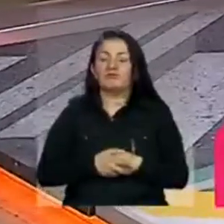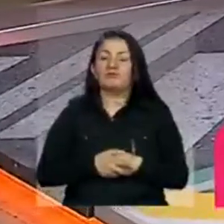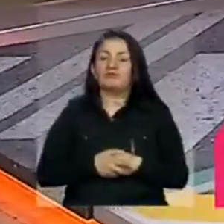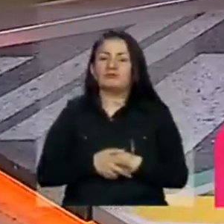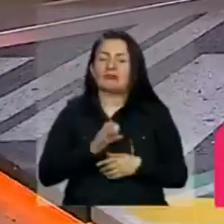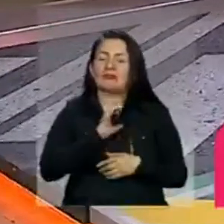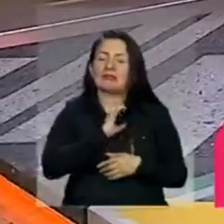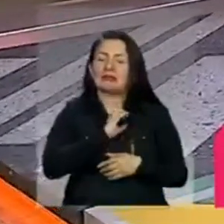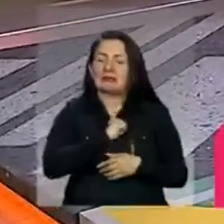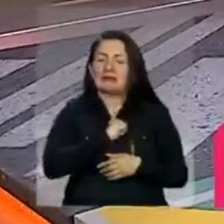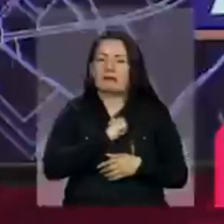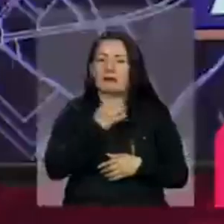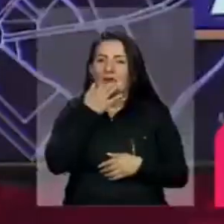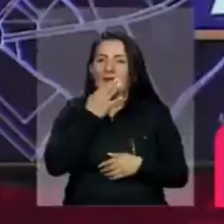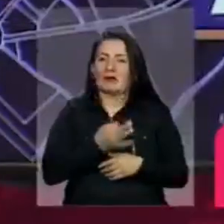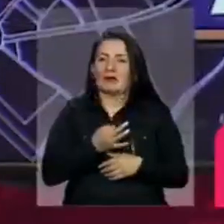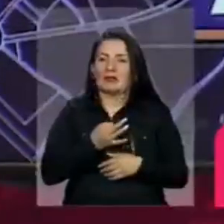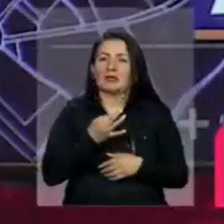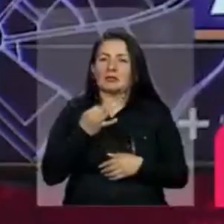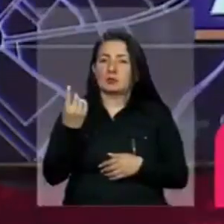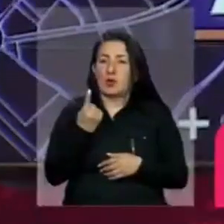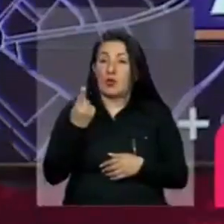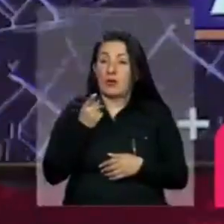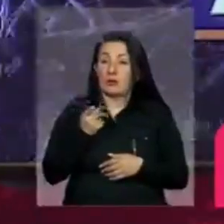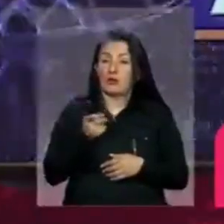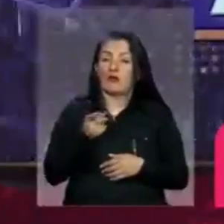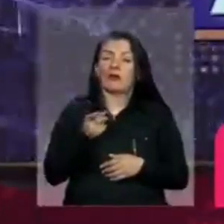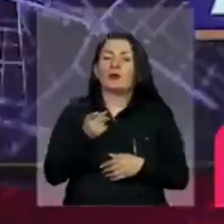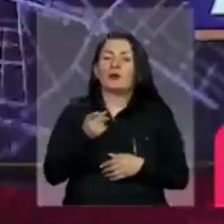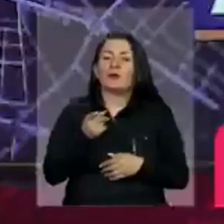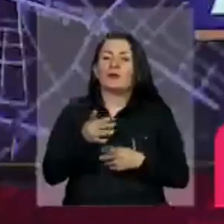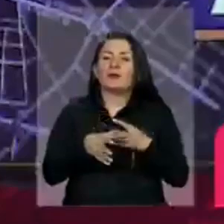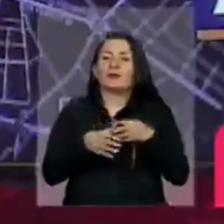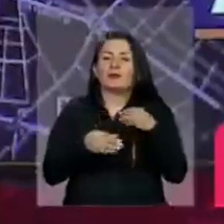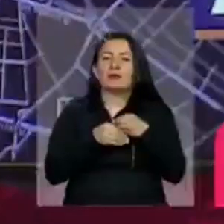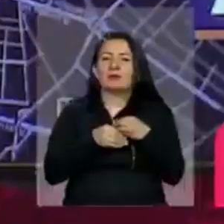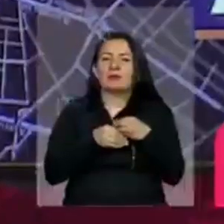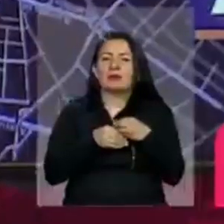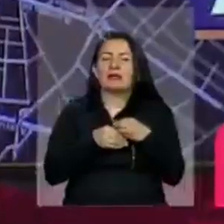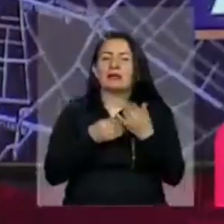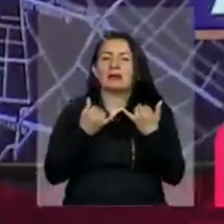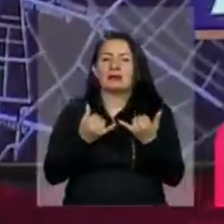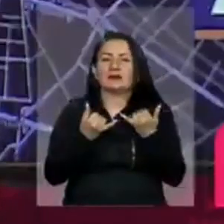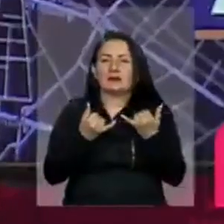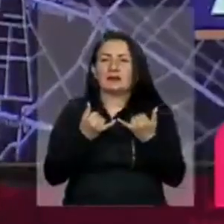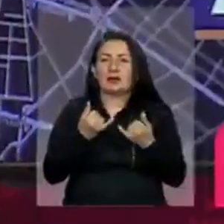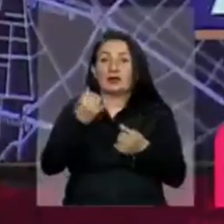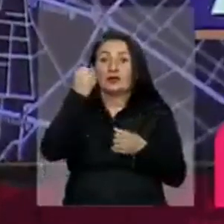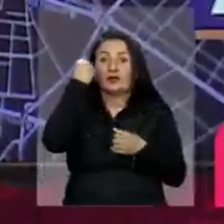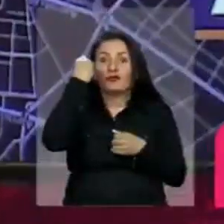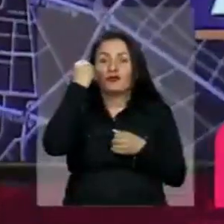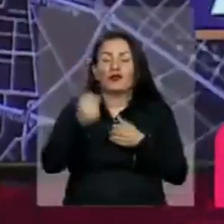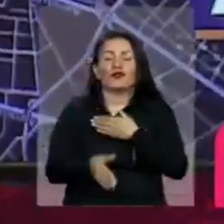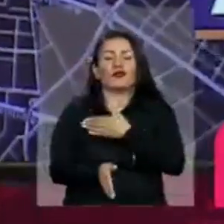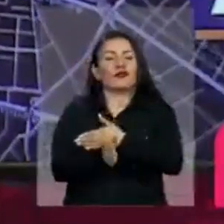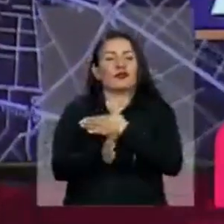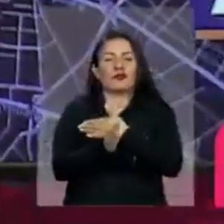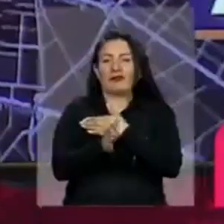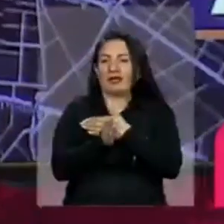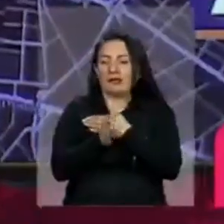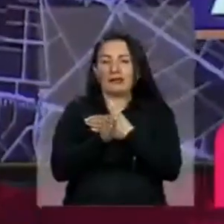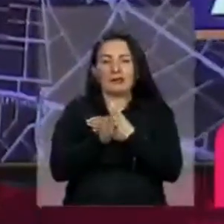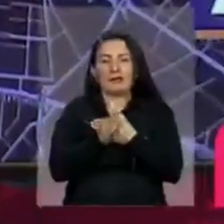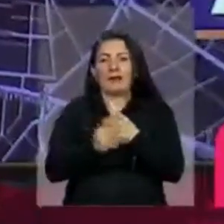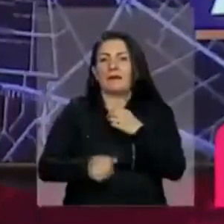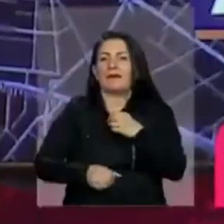más triste no solo es eso, sino que en esos momentos de triunfo todavía